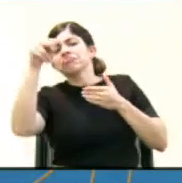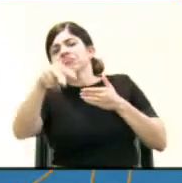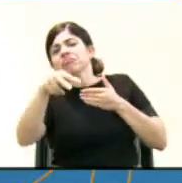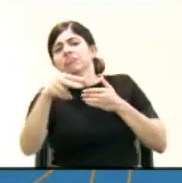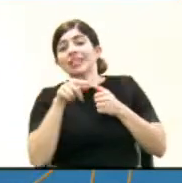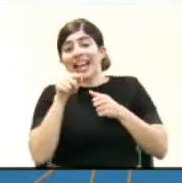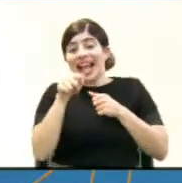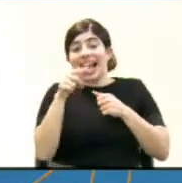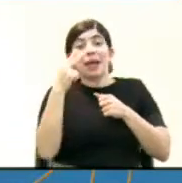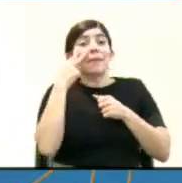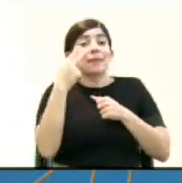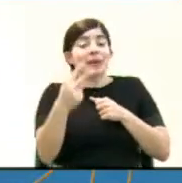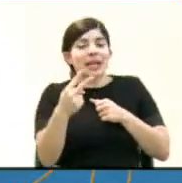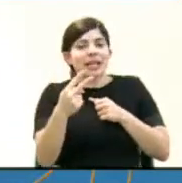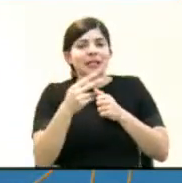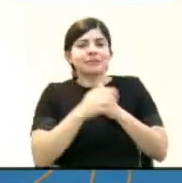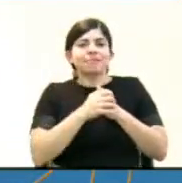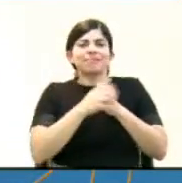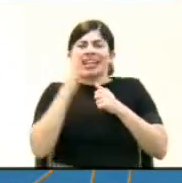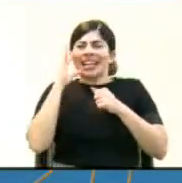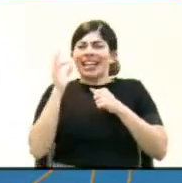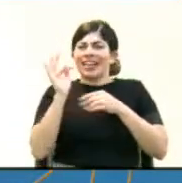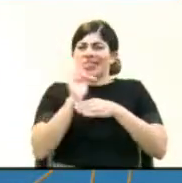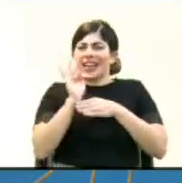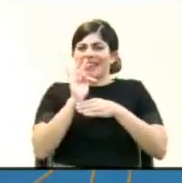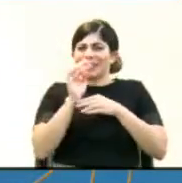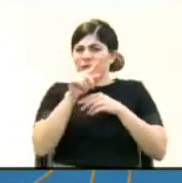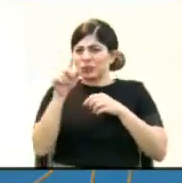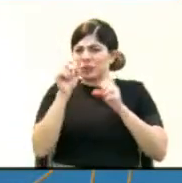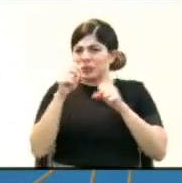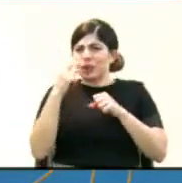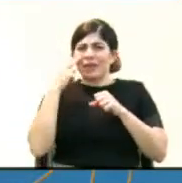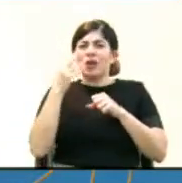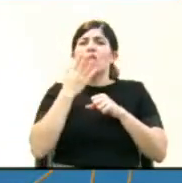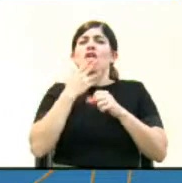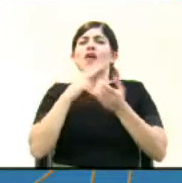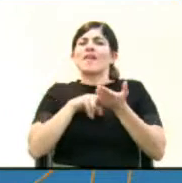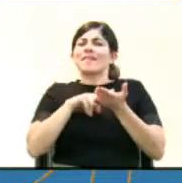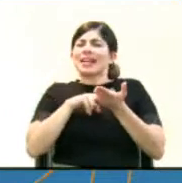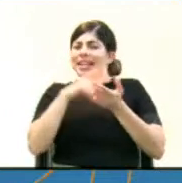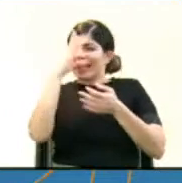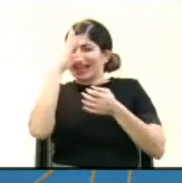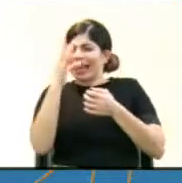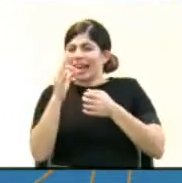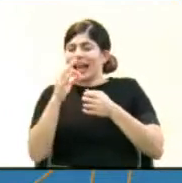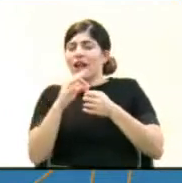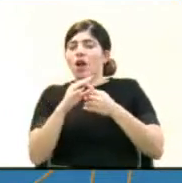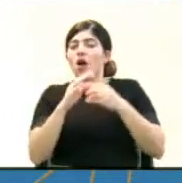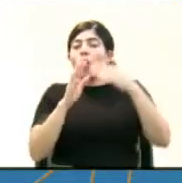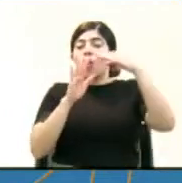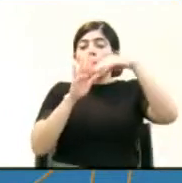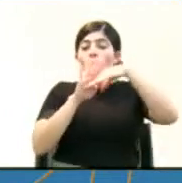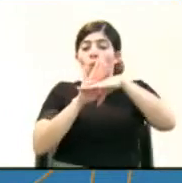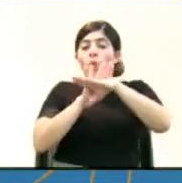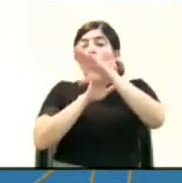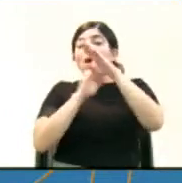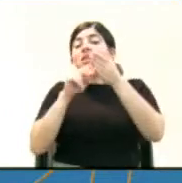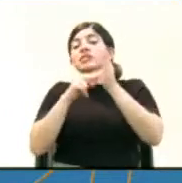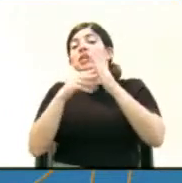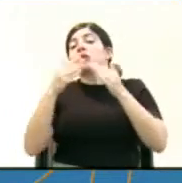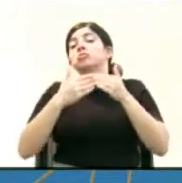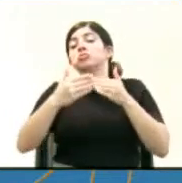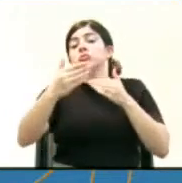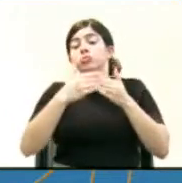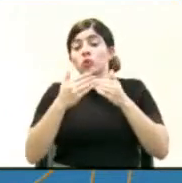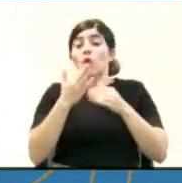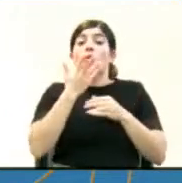Lo que se ve creo que en la televisión tal vez lo están viendo en un color verde, es una curva que es la proyección y en